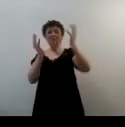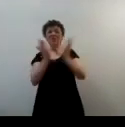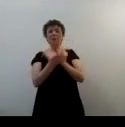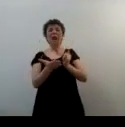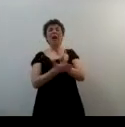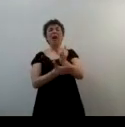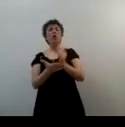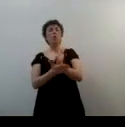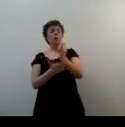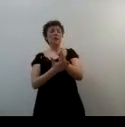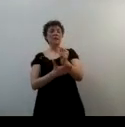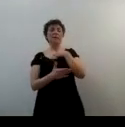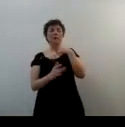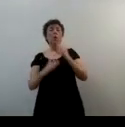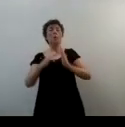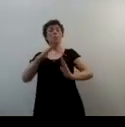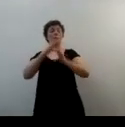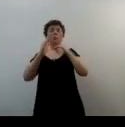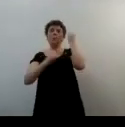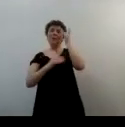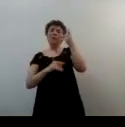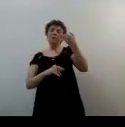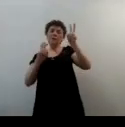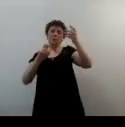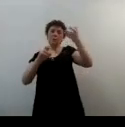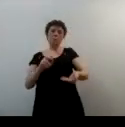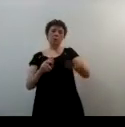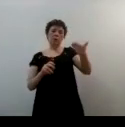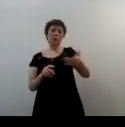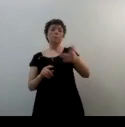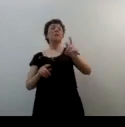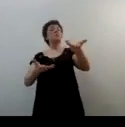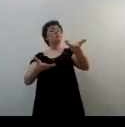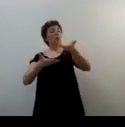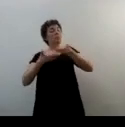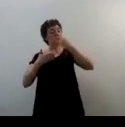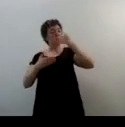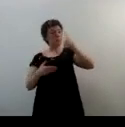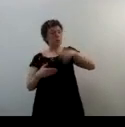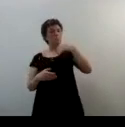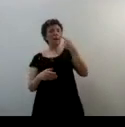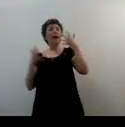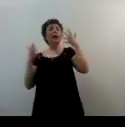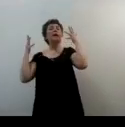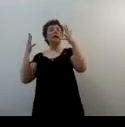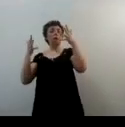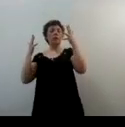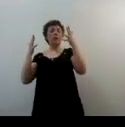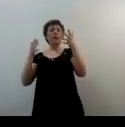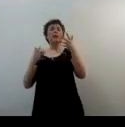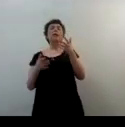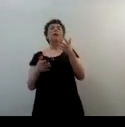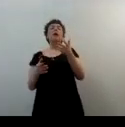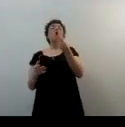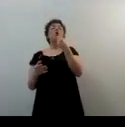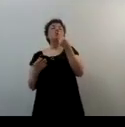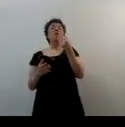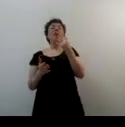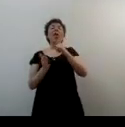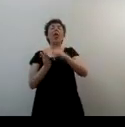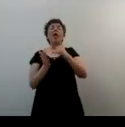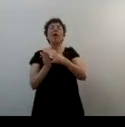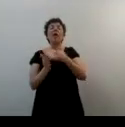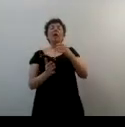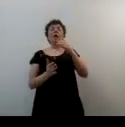esto porque creía que era importante. Y porque me venía muy bien para recomendaros el consumo de legumbre. Que el consumo de legumbre